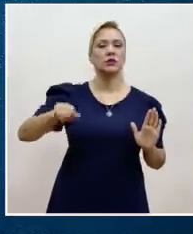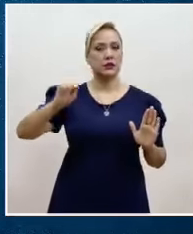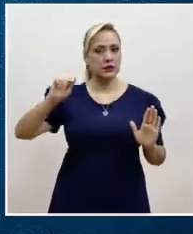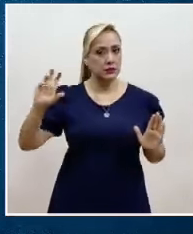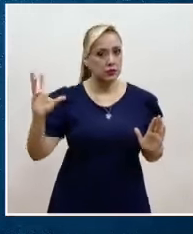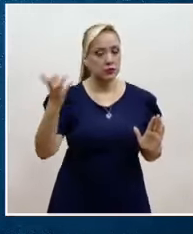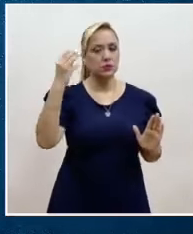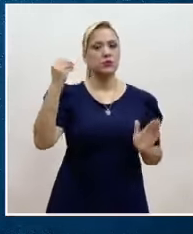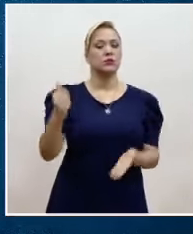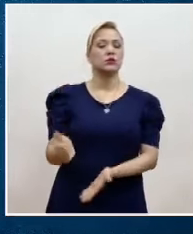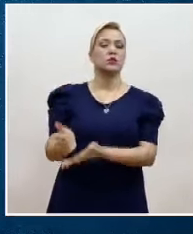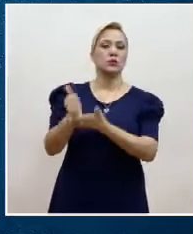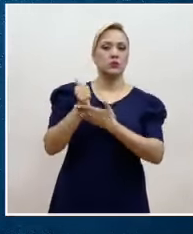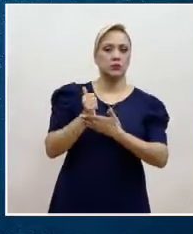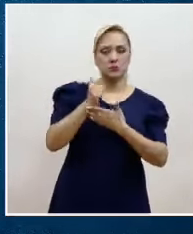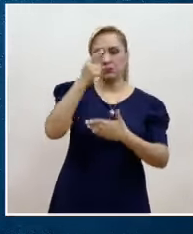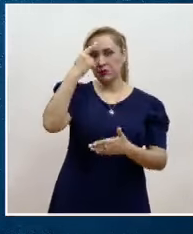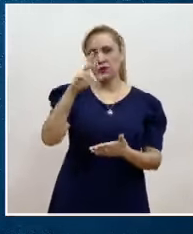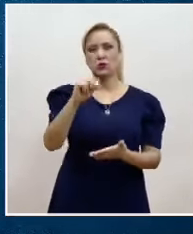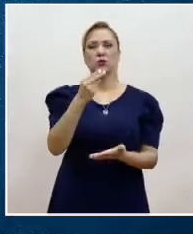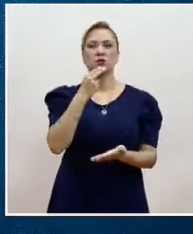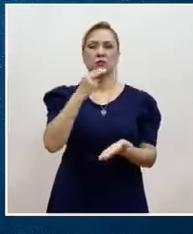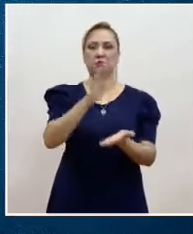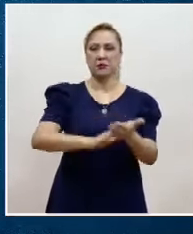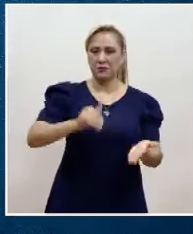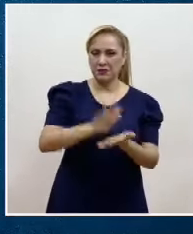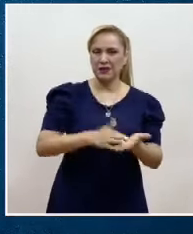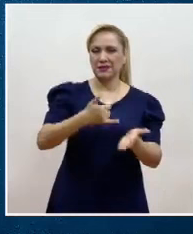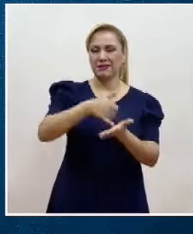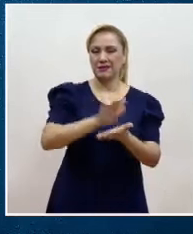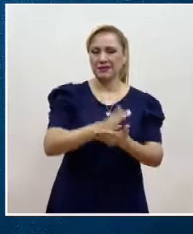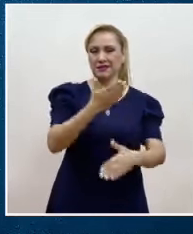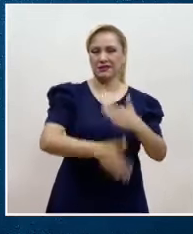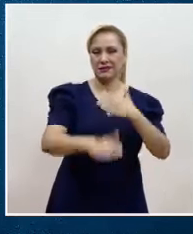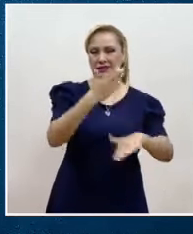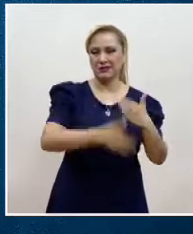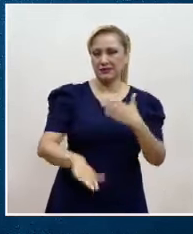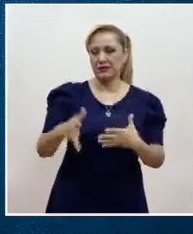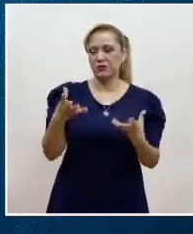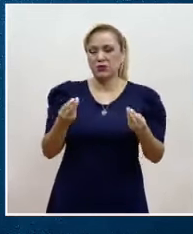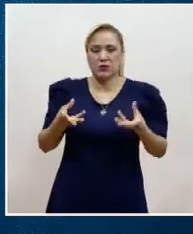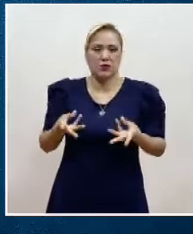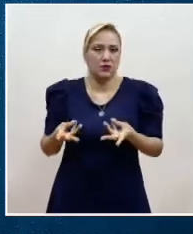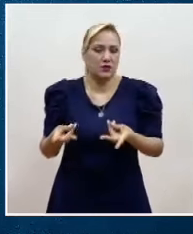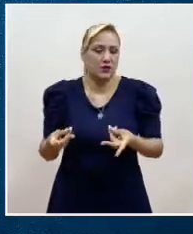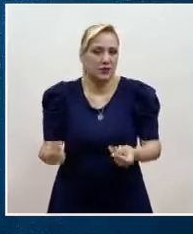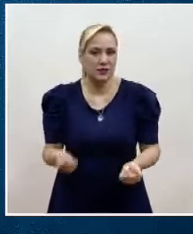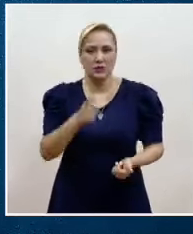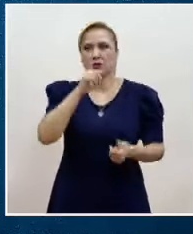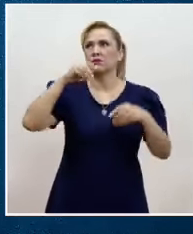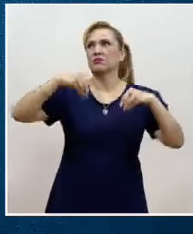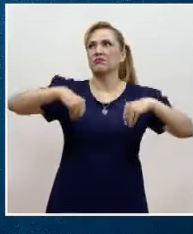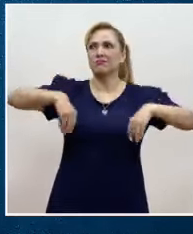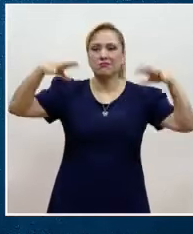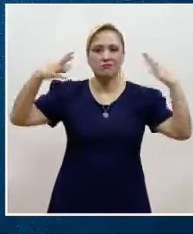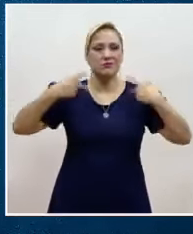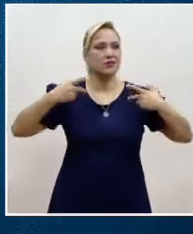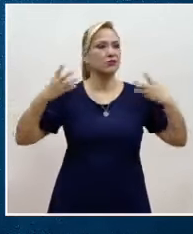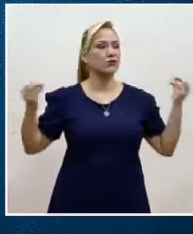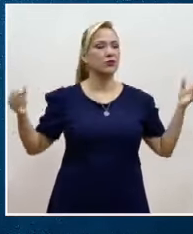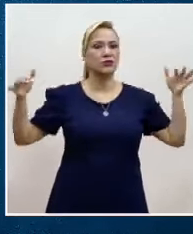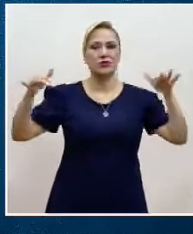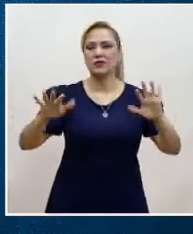un medio para que se beneficie a la impartición de justicia desde adentro y a las personas que acceden a ella.